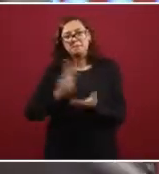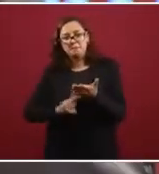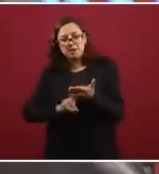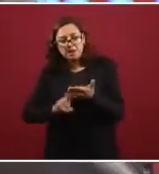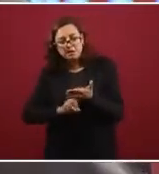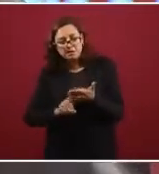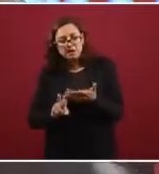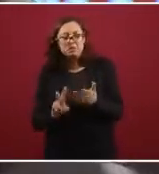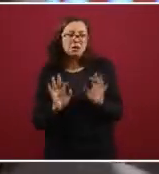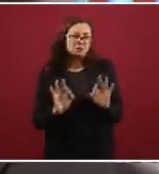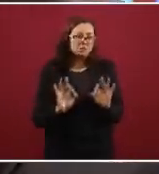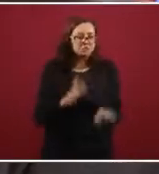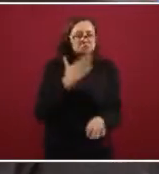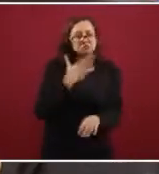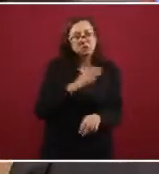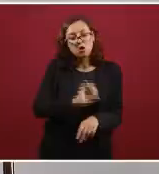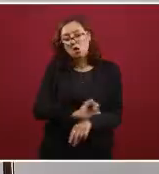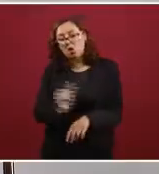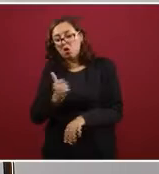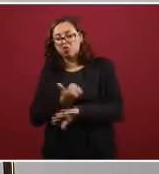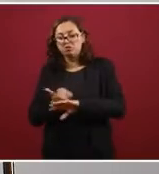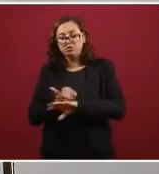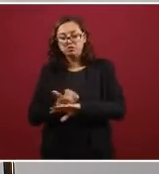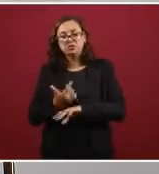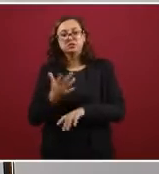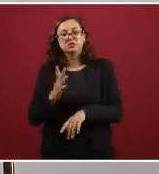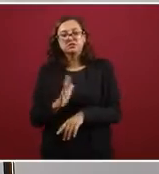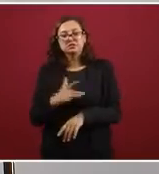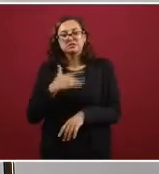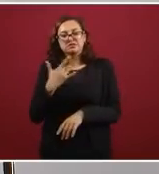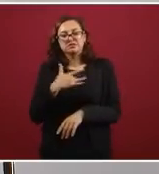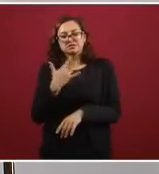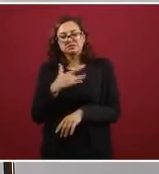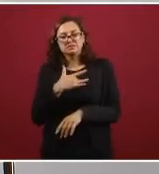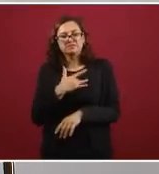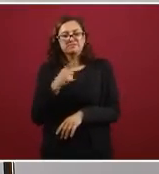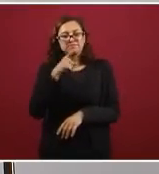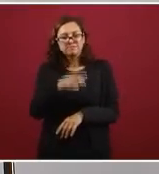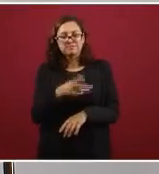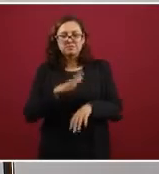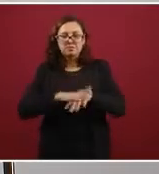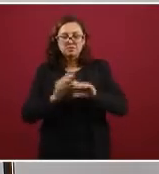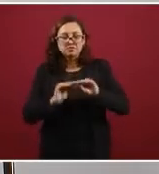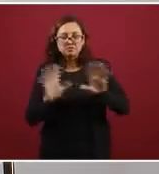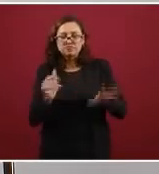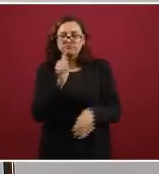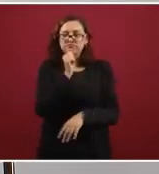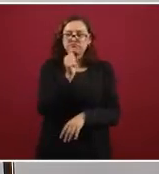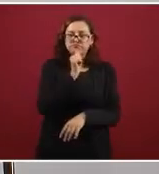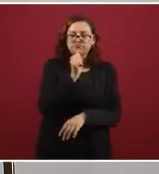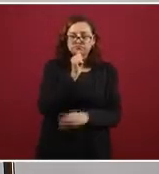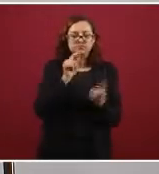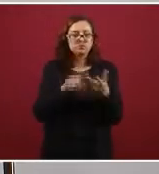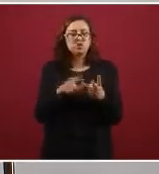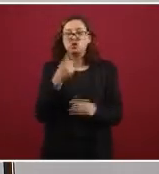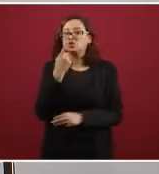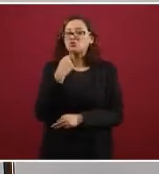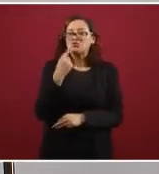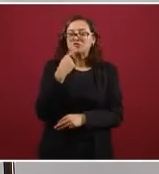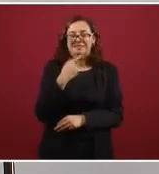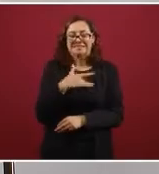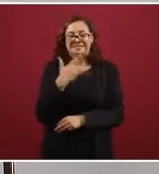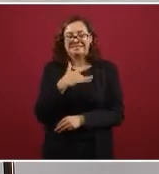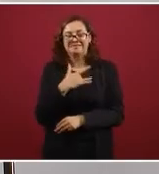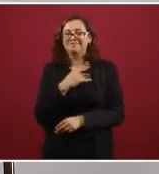unos amarillos donde dices, bueno, probablemente lo puedan hacer porque no es clara la posición de las autoridades en ese estado, y rojo donde de plano pensamos